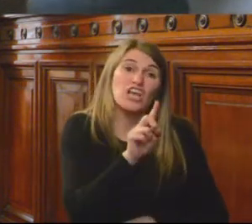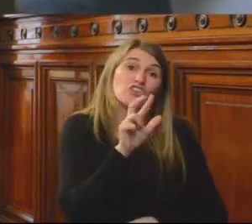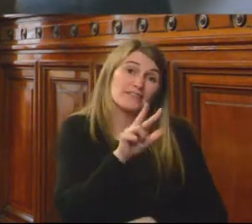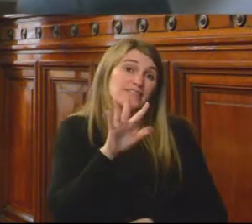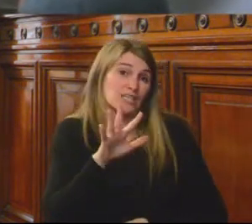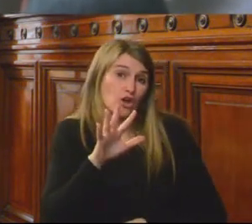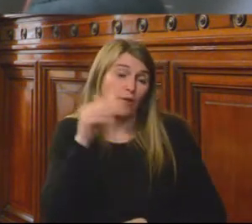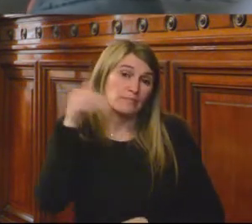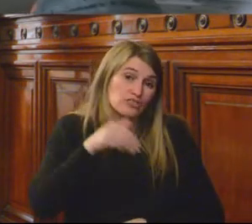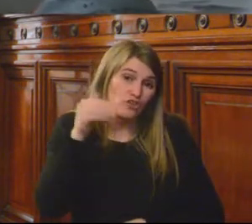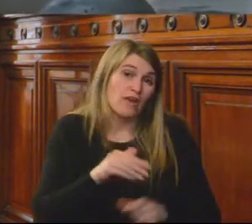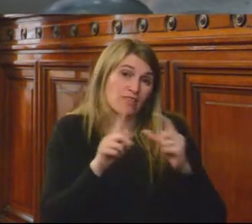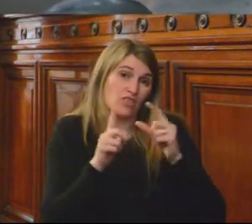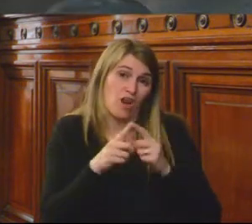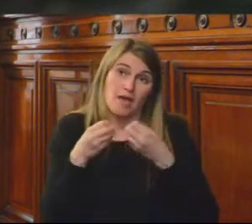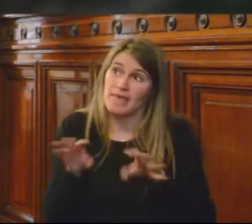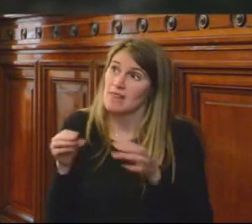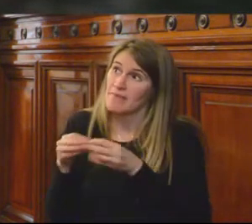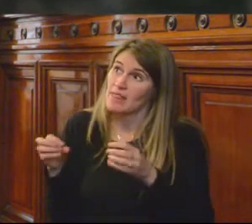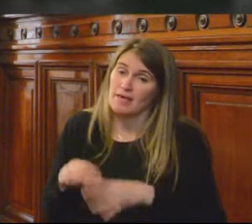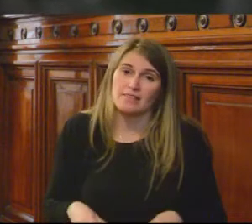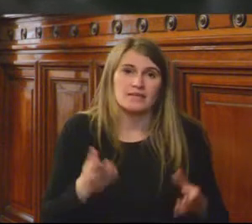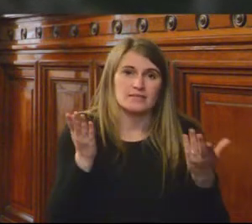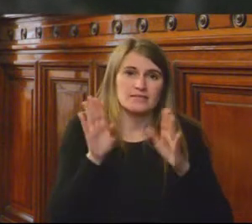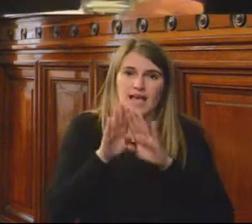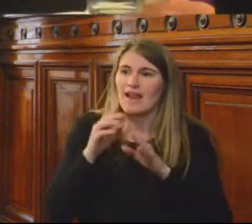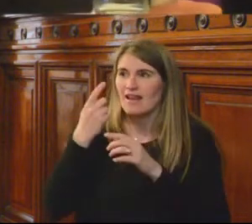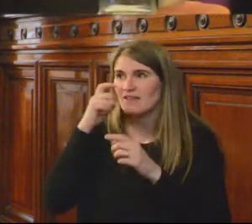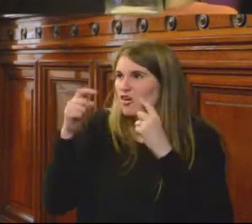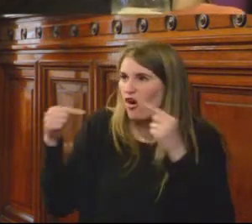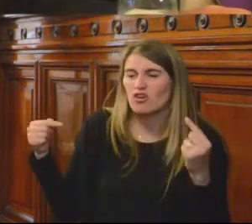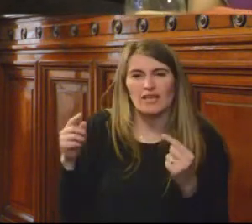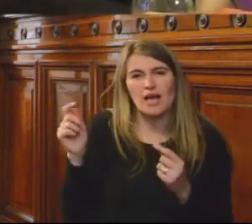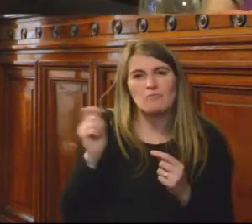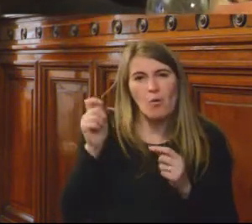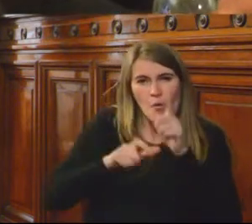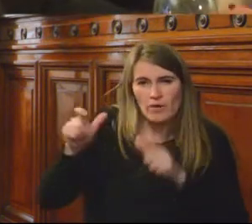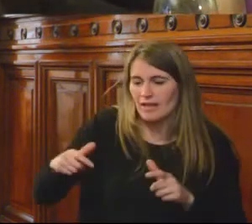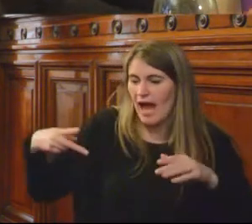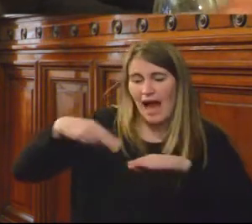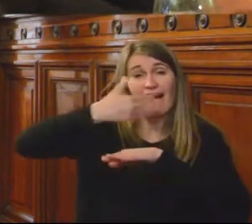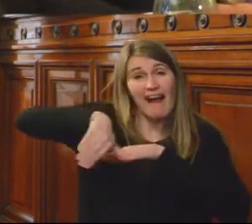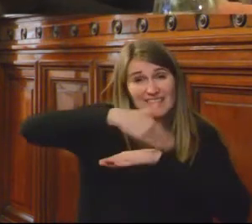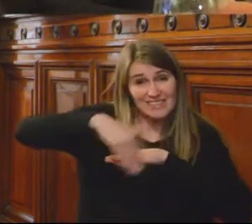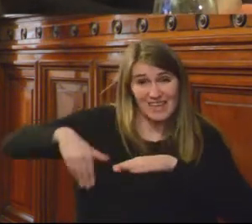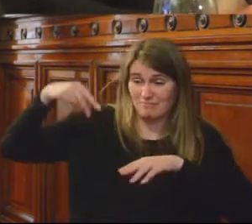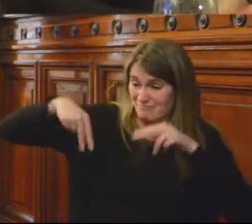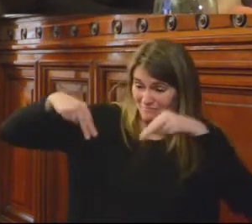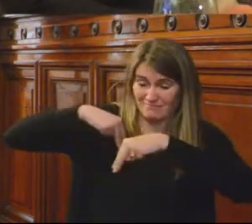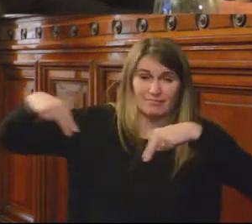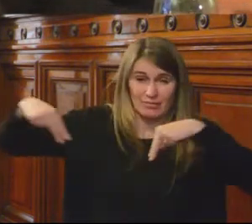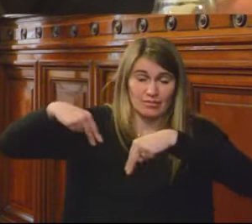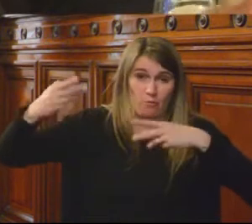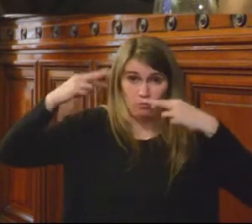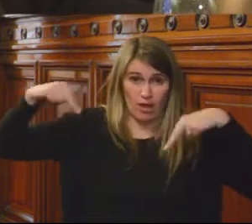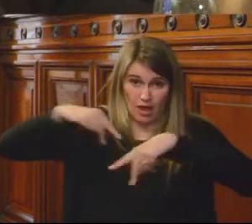de dólares en pérdidas. Cierre arbitrario de vías públicas impidiendo el libre tránsito, también un derecho humano. El linchamiento